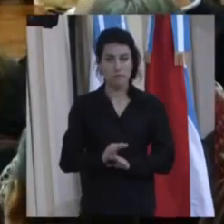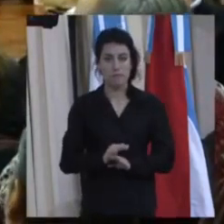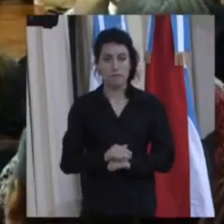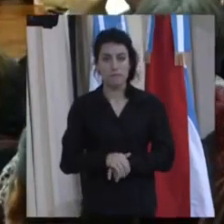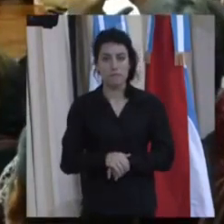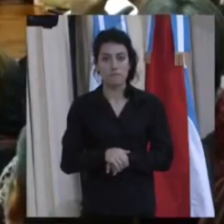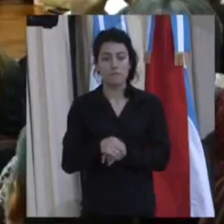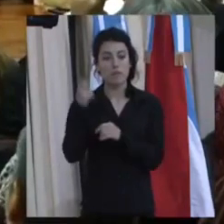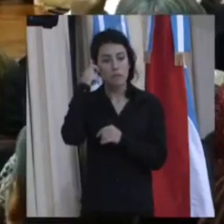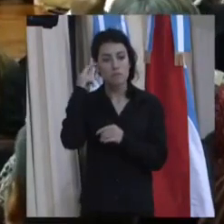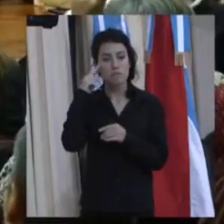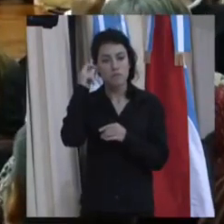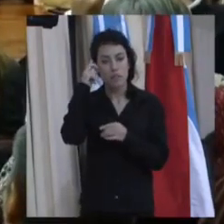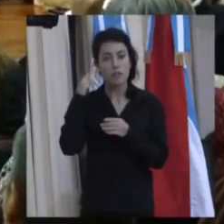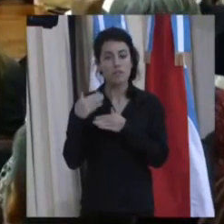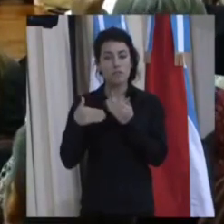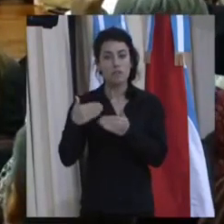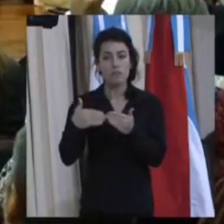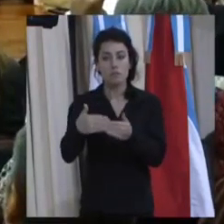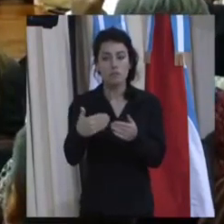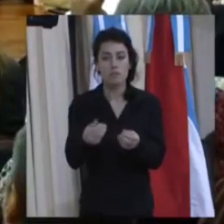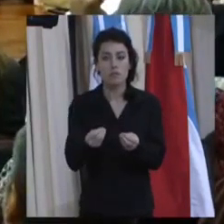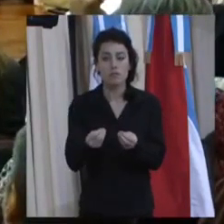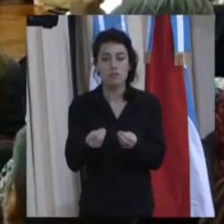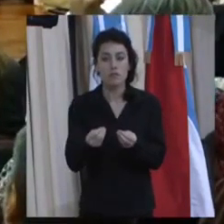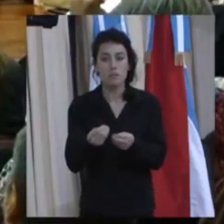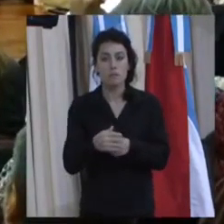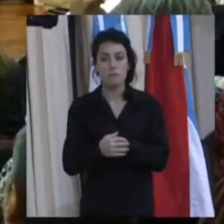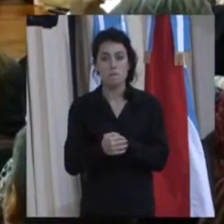Cada conferencia supone